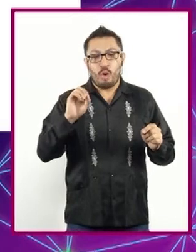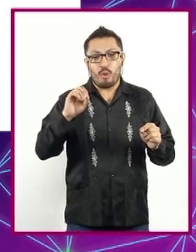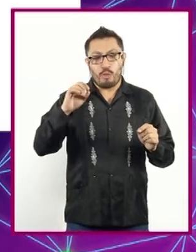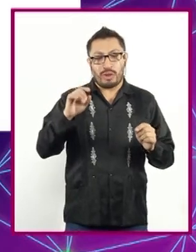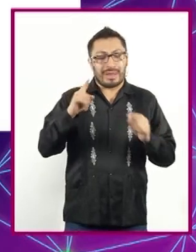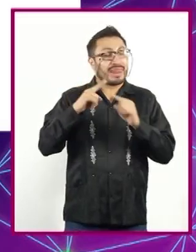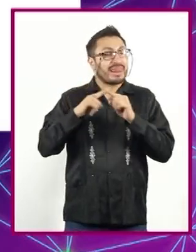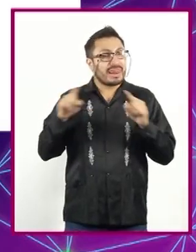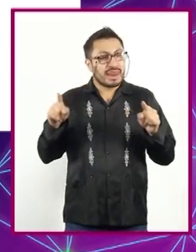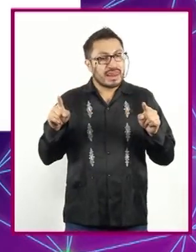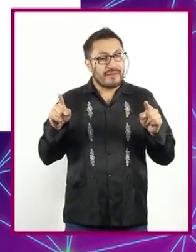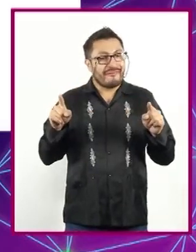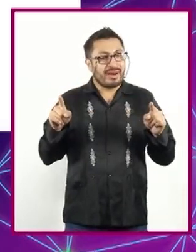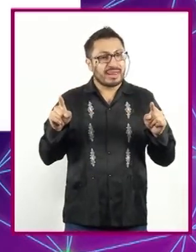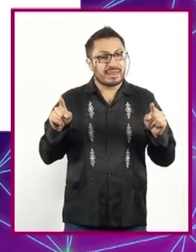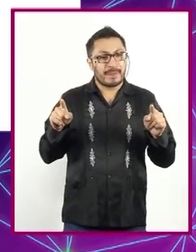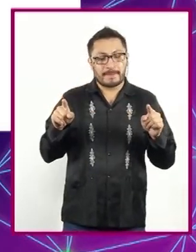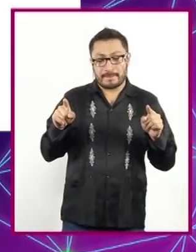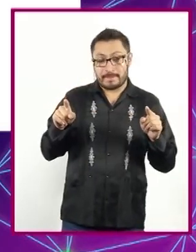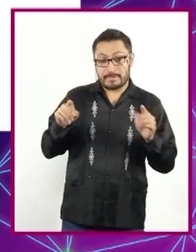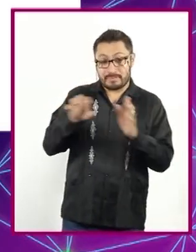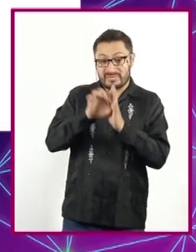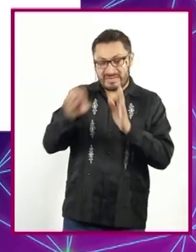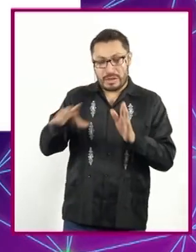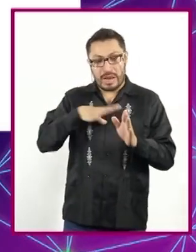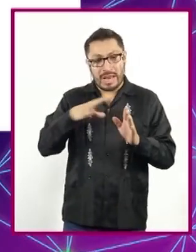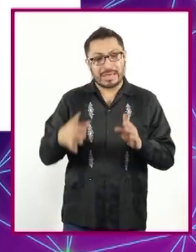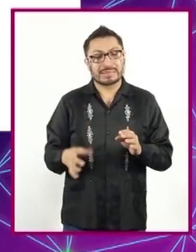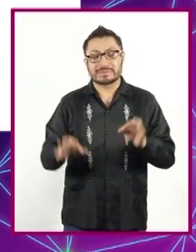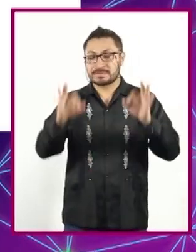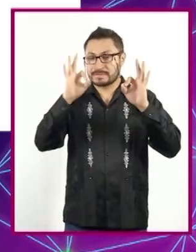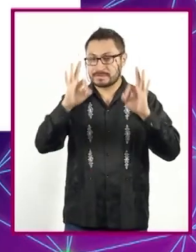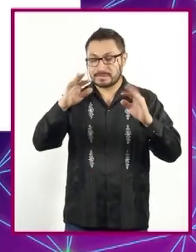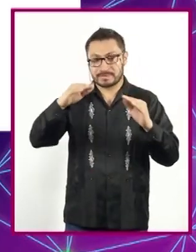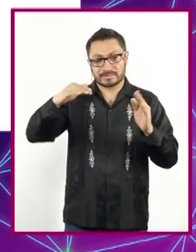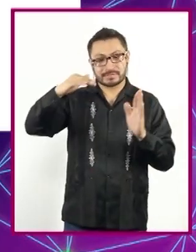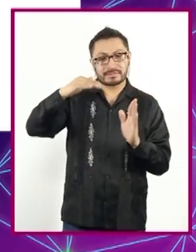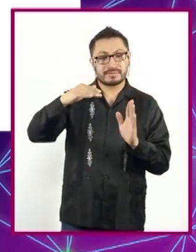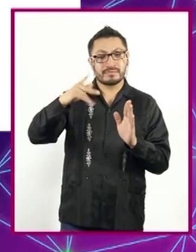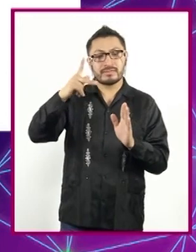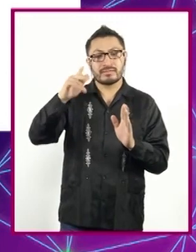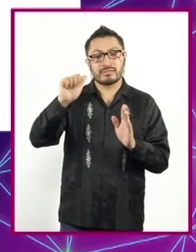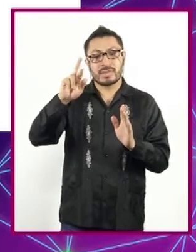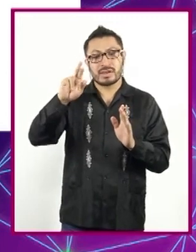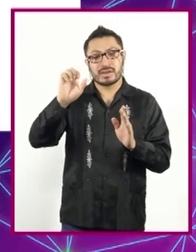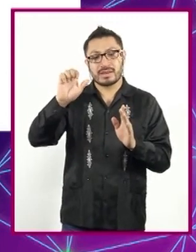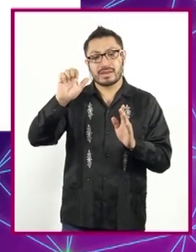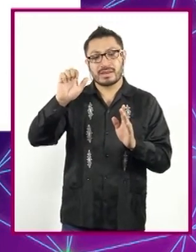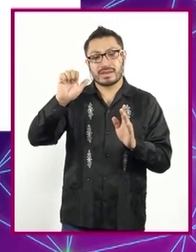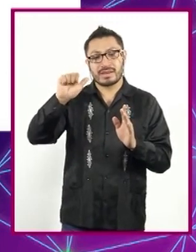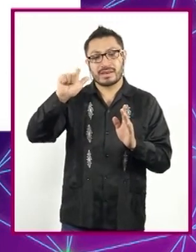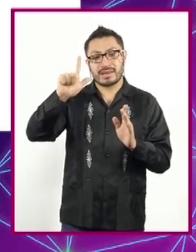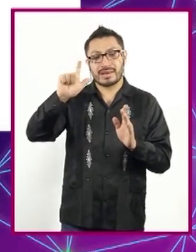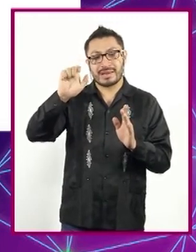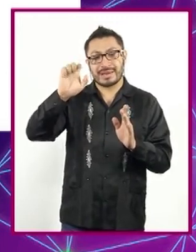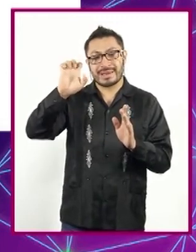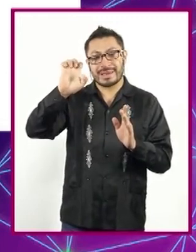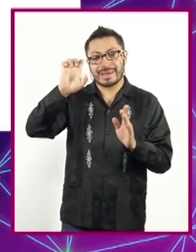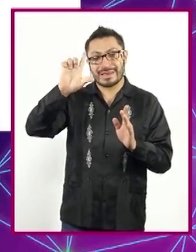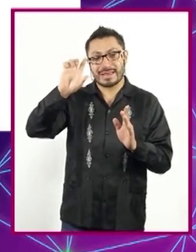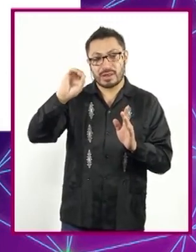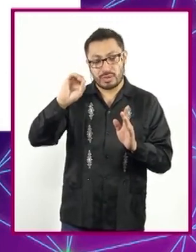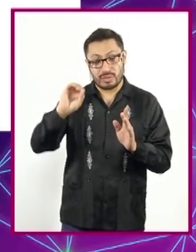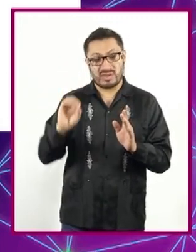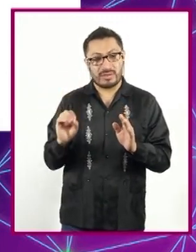de corte, de tal forma que se encuentre perfectamente paralelo a la generatriz. se mueven los puntos